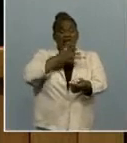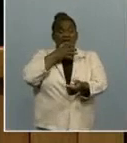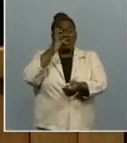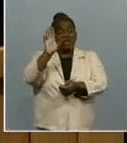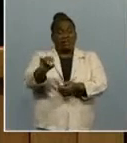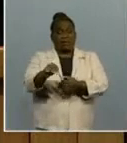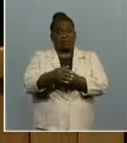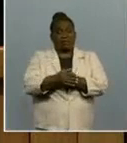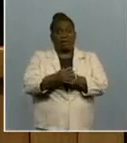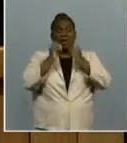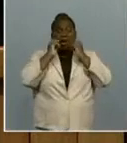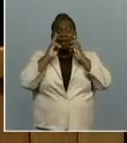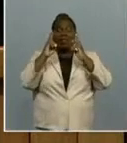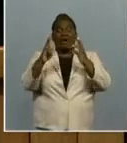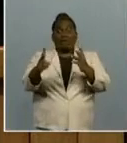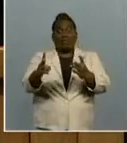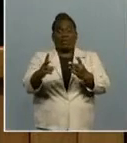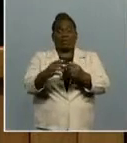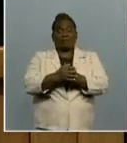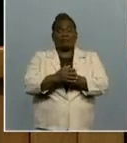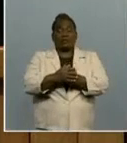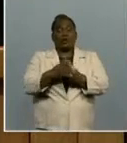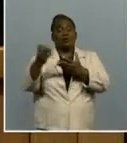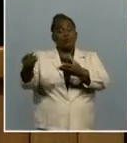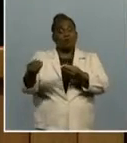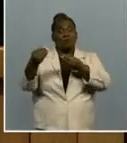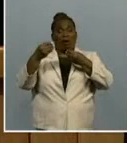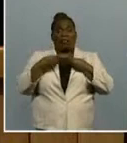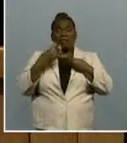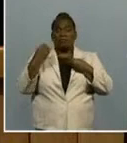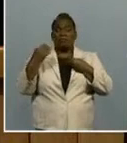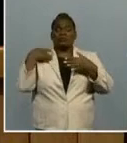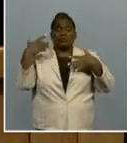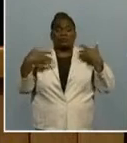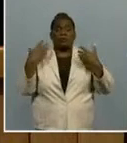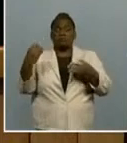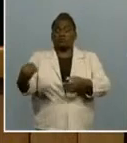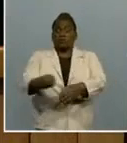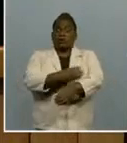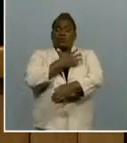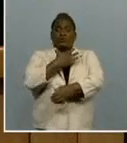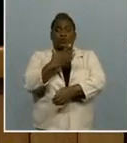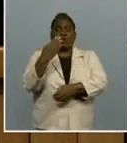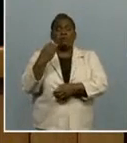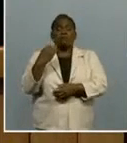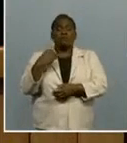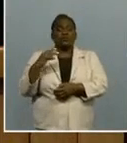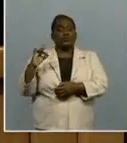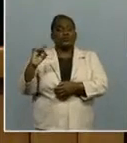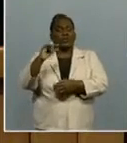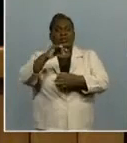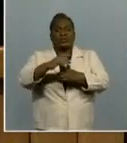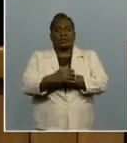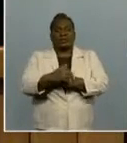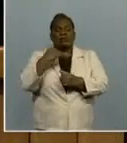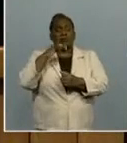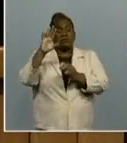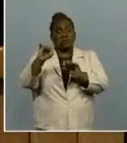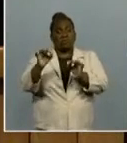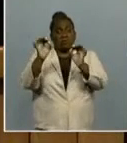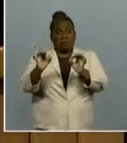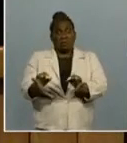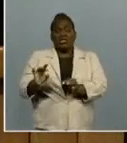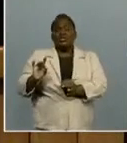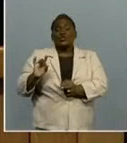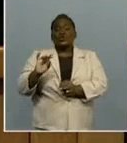la vida nos ha deparado muchas satisfacciones y muchas emociones mucha suerte y digo realmente que ha